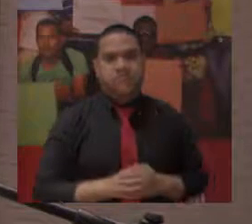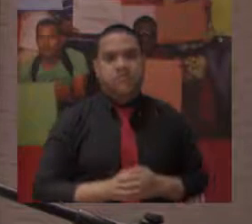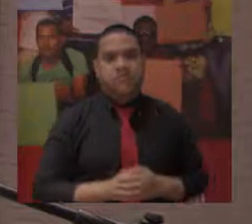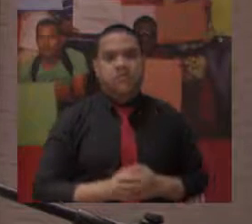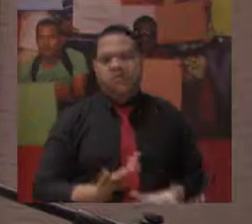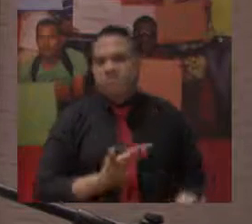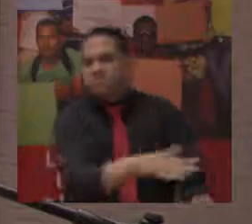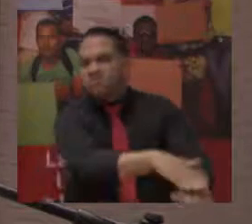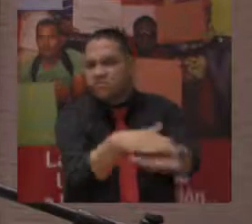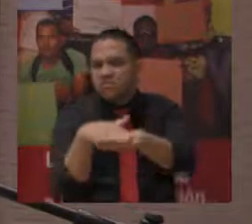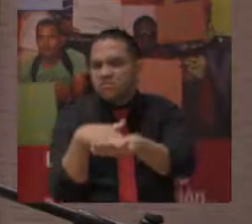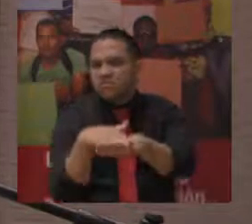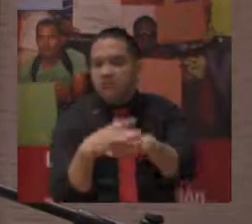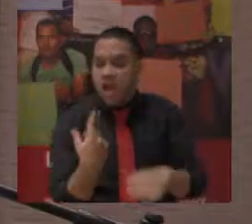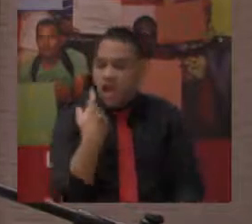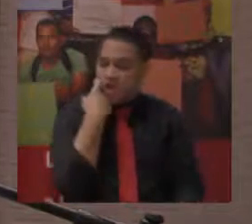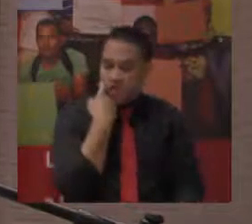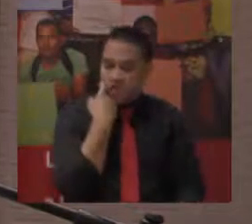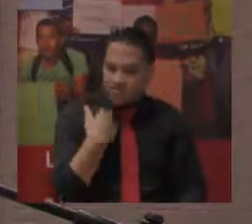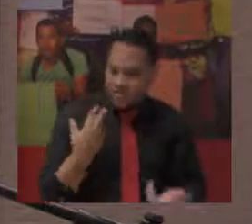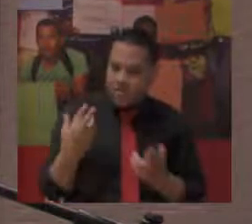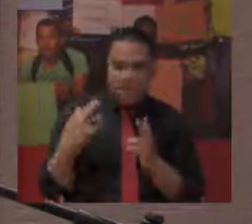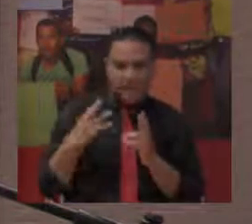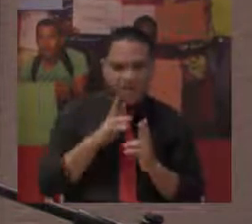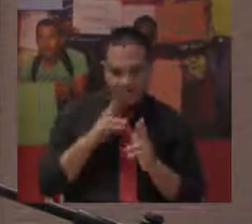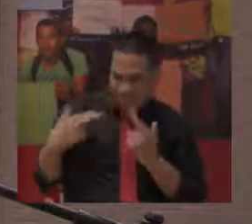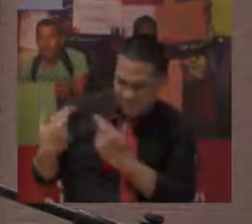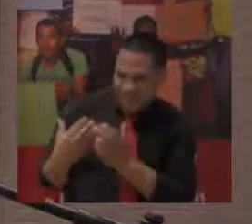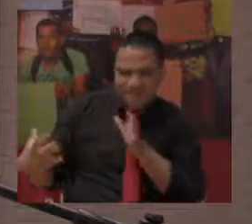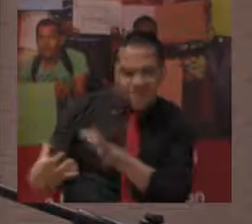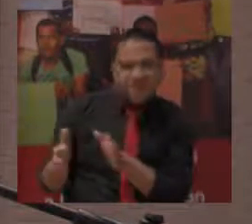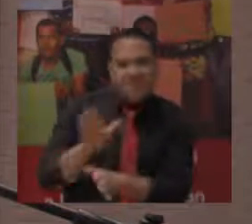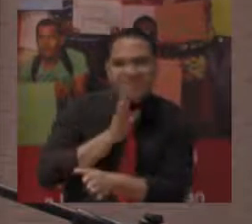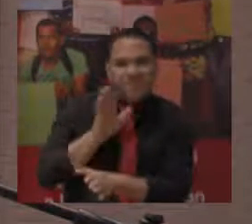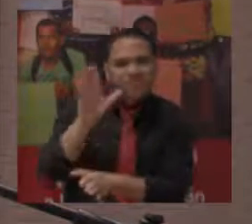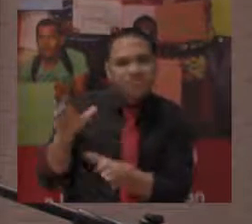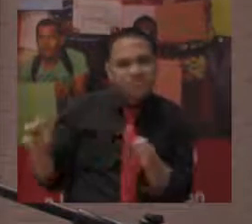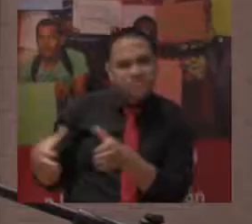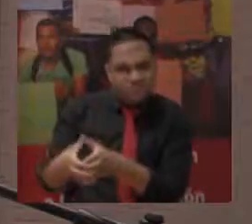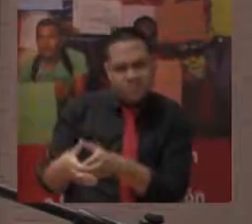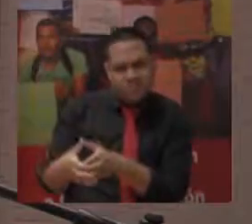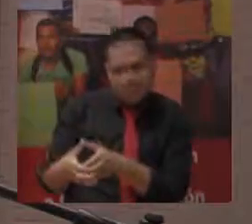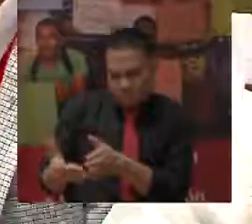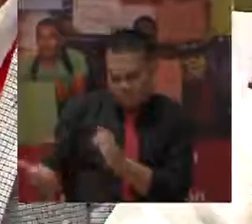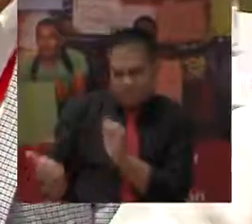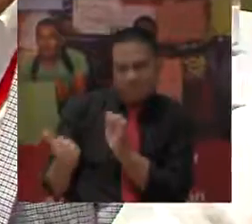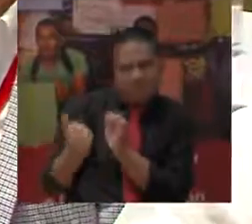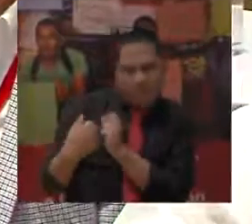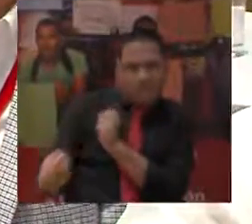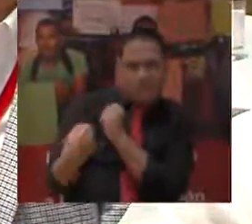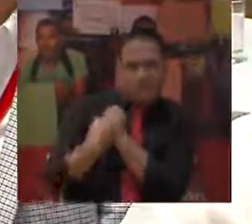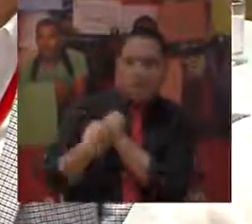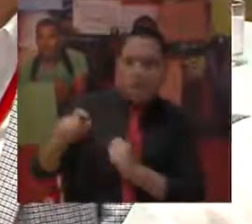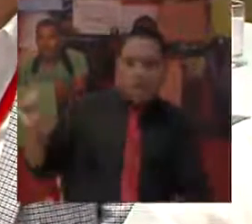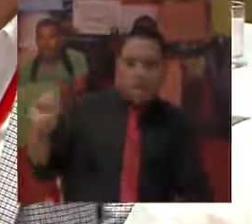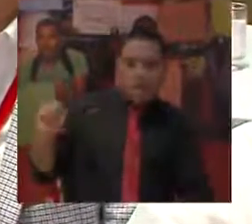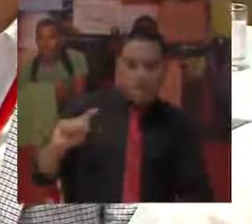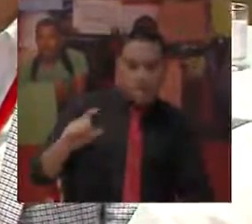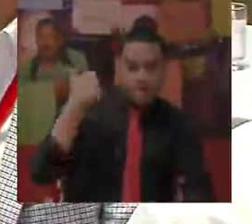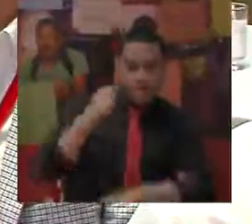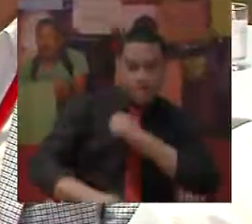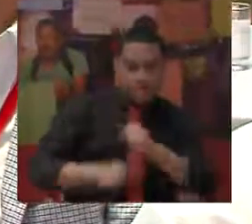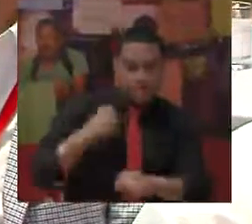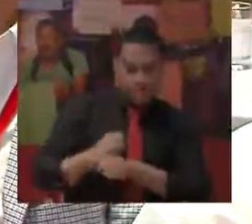yo les quiero contar, ayer me reuní con un equipo que me acompaña o nos ha acompañado en la agencia desde hace más de 10 años